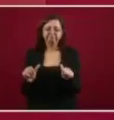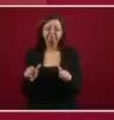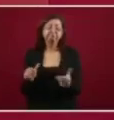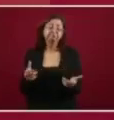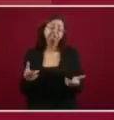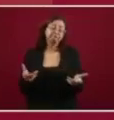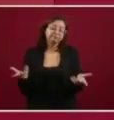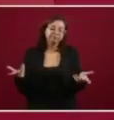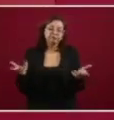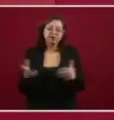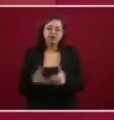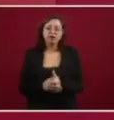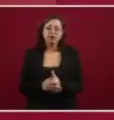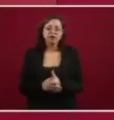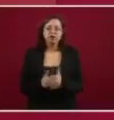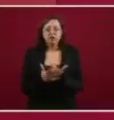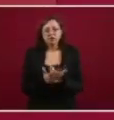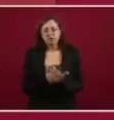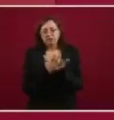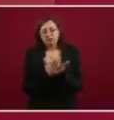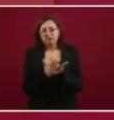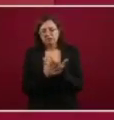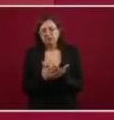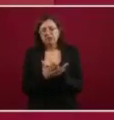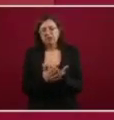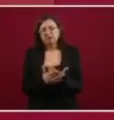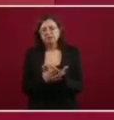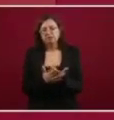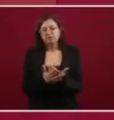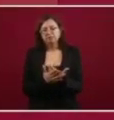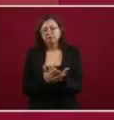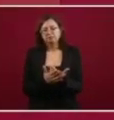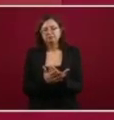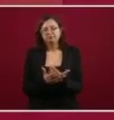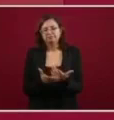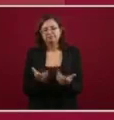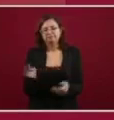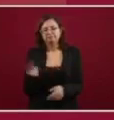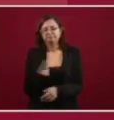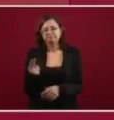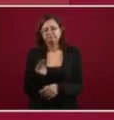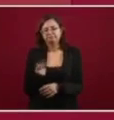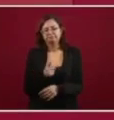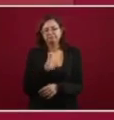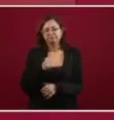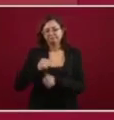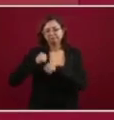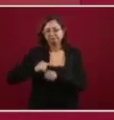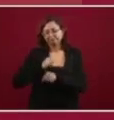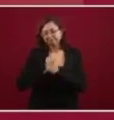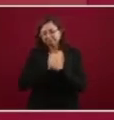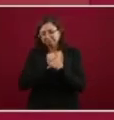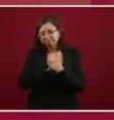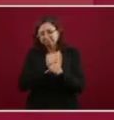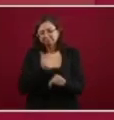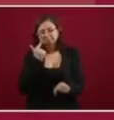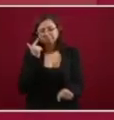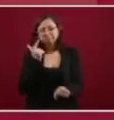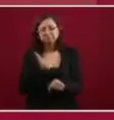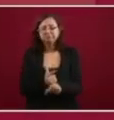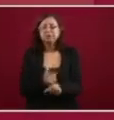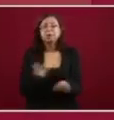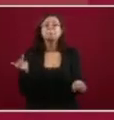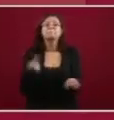Pero bueno, vamos a esperar a ver qué dicen las investigaciones, qué